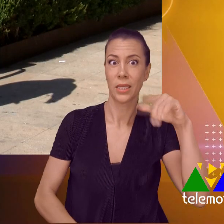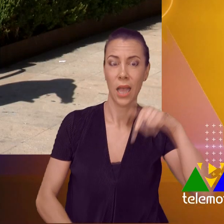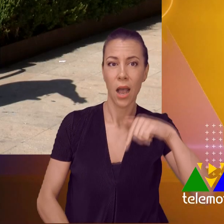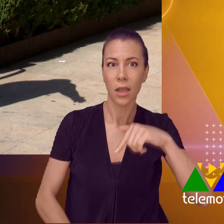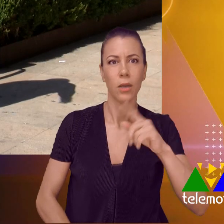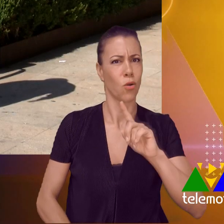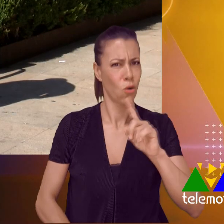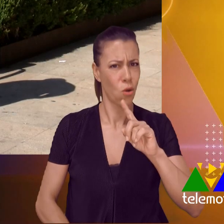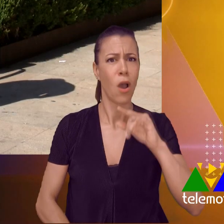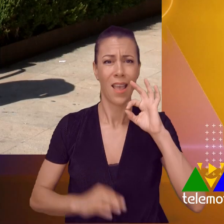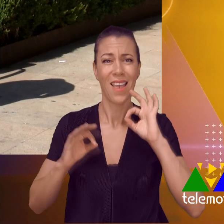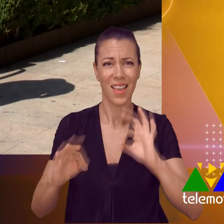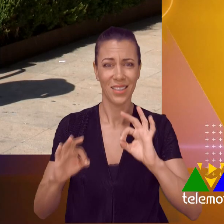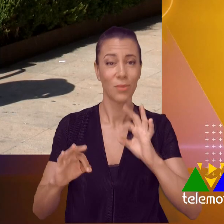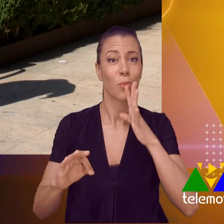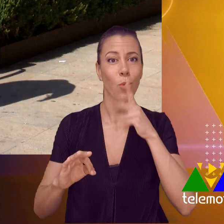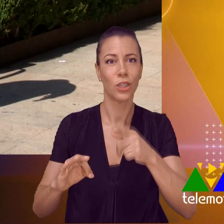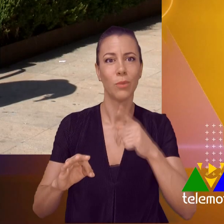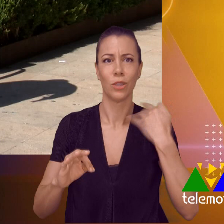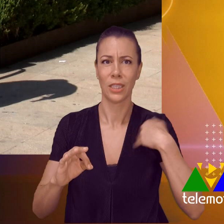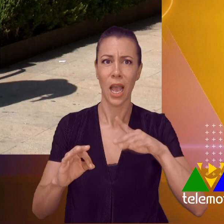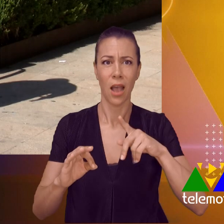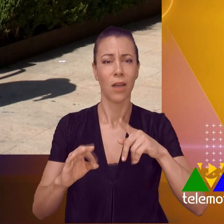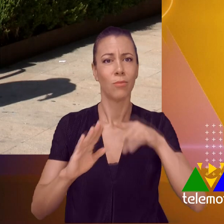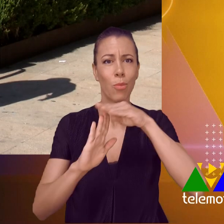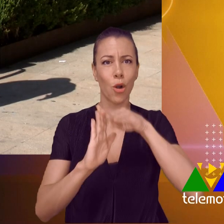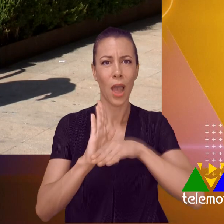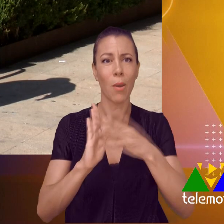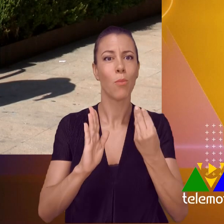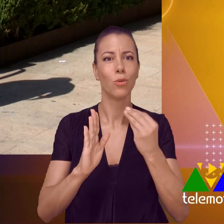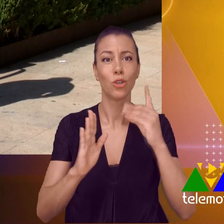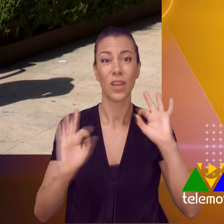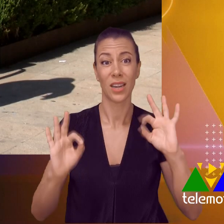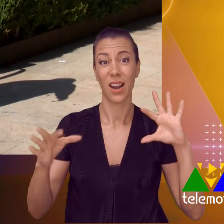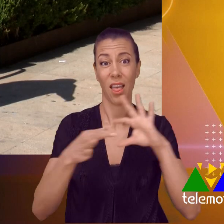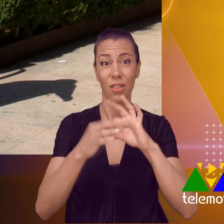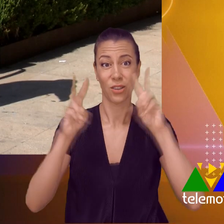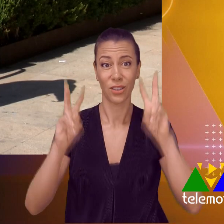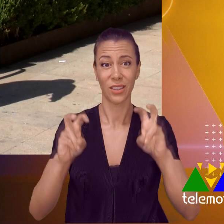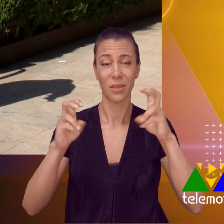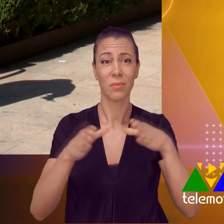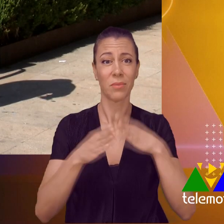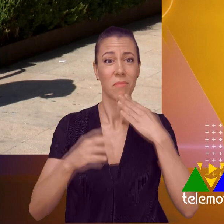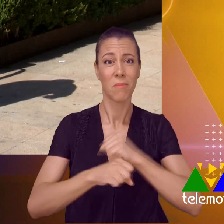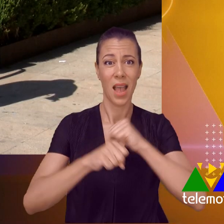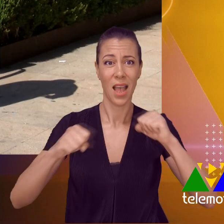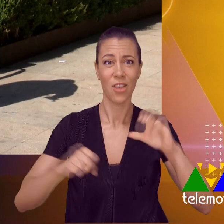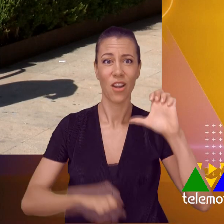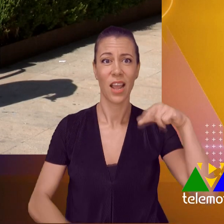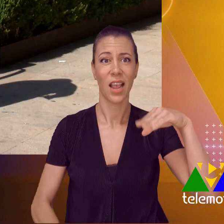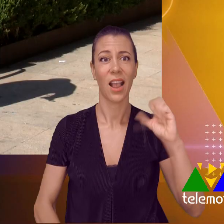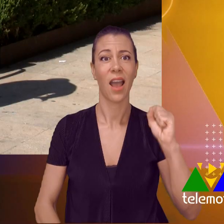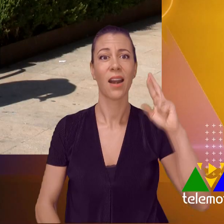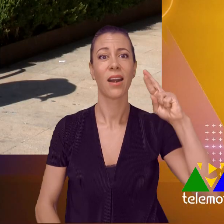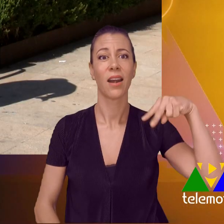municipio, puesto que llevamos ya una serie de programas dedicados a la Iglesia Mayor de la Encarnación. Yo creo que hemos recorrido